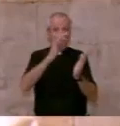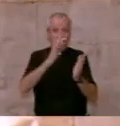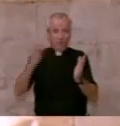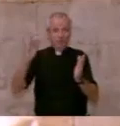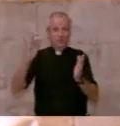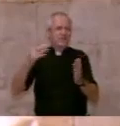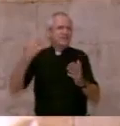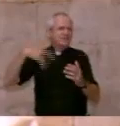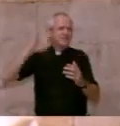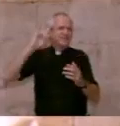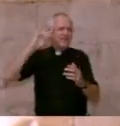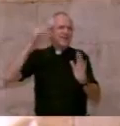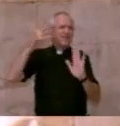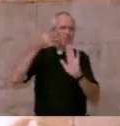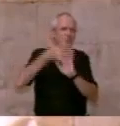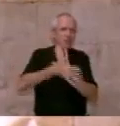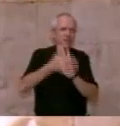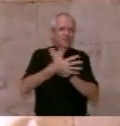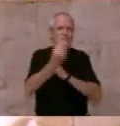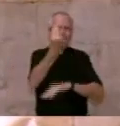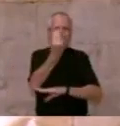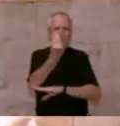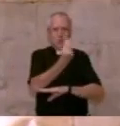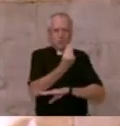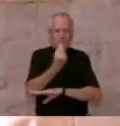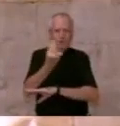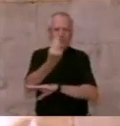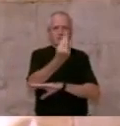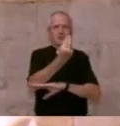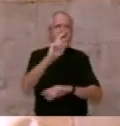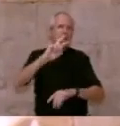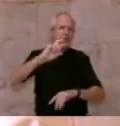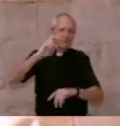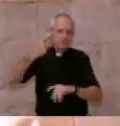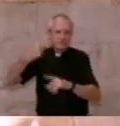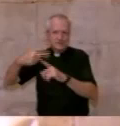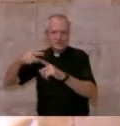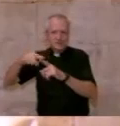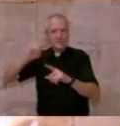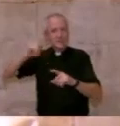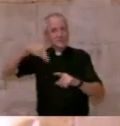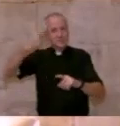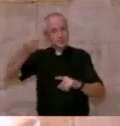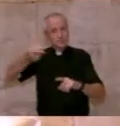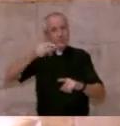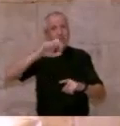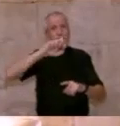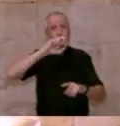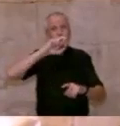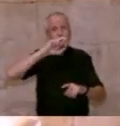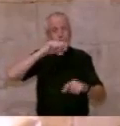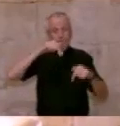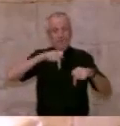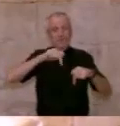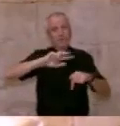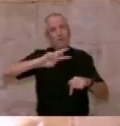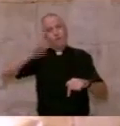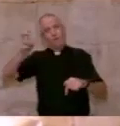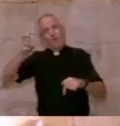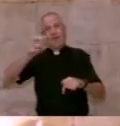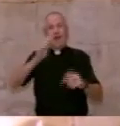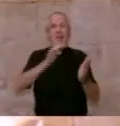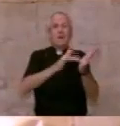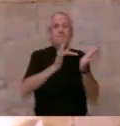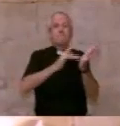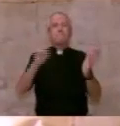en historia y monumentos, tras el traslado del venerable hermano Enrique Benavent Vidal a la sede arcibispal de Valencia, necesita